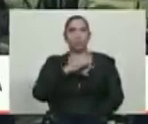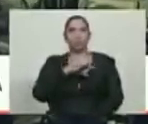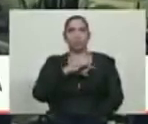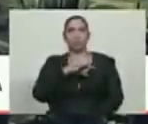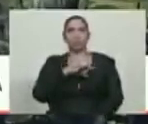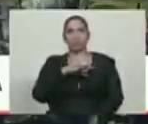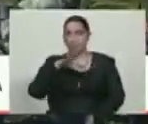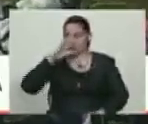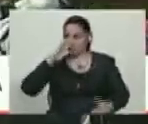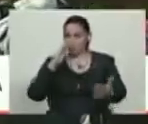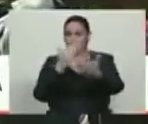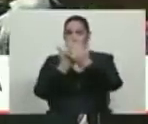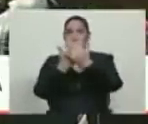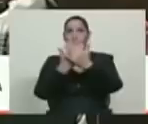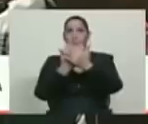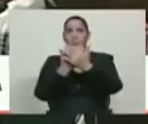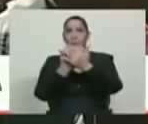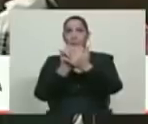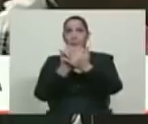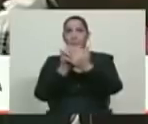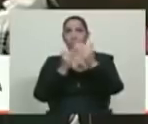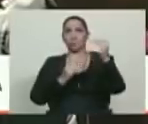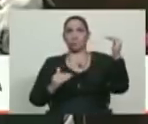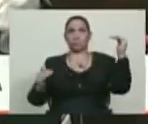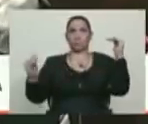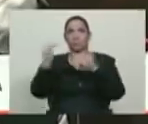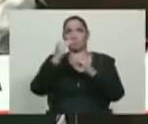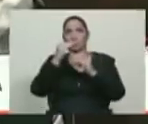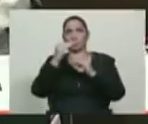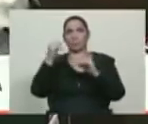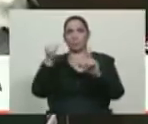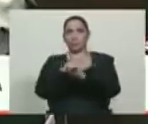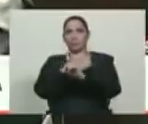Estamos enfrentando la mayor agresión